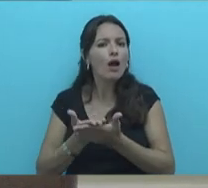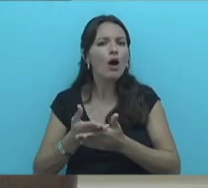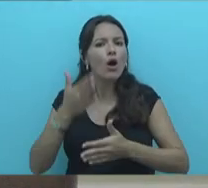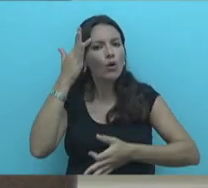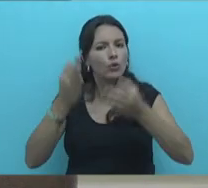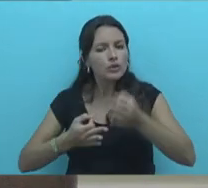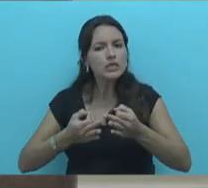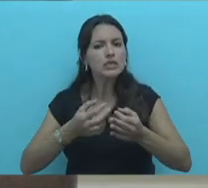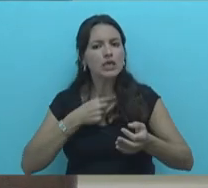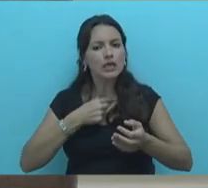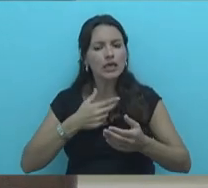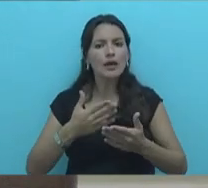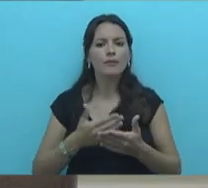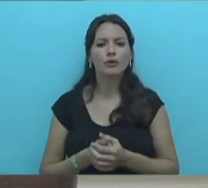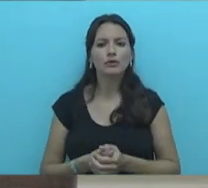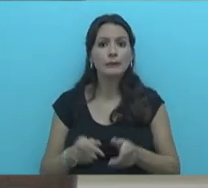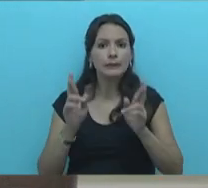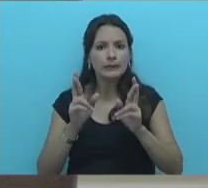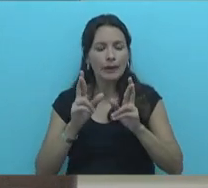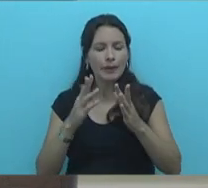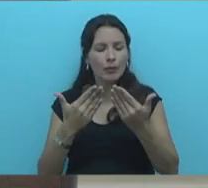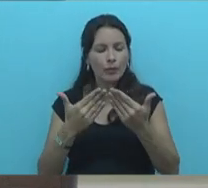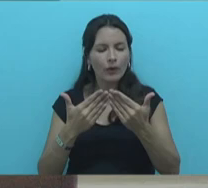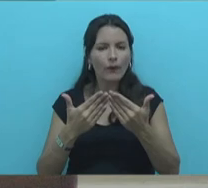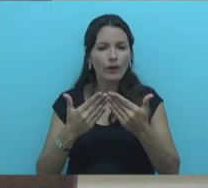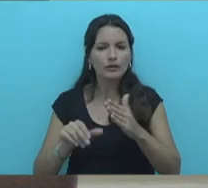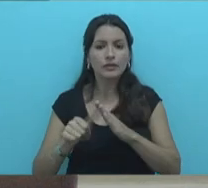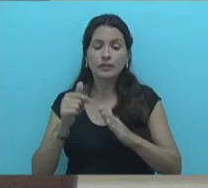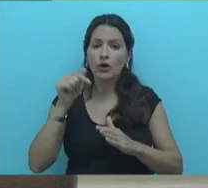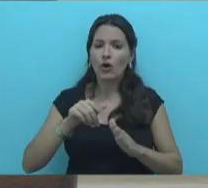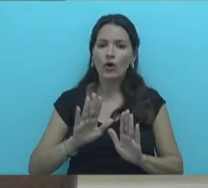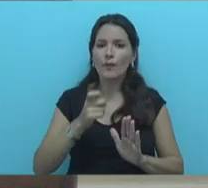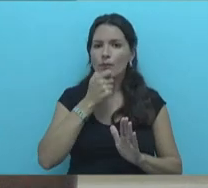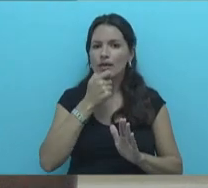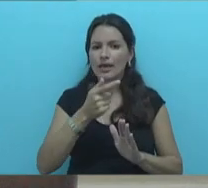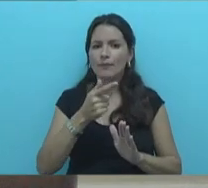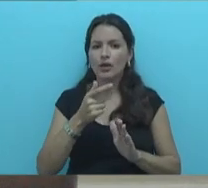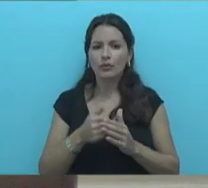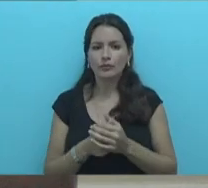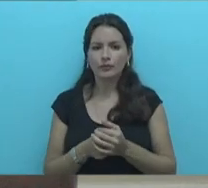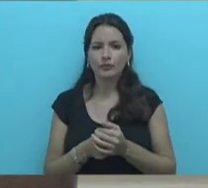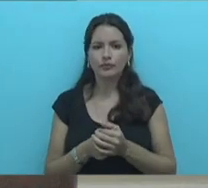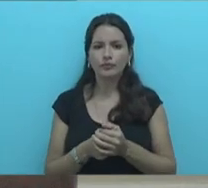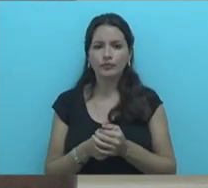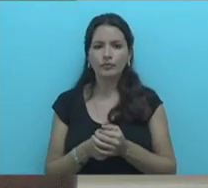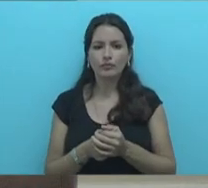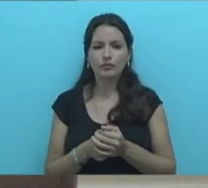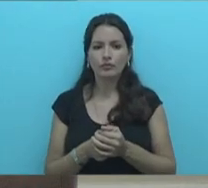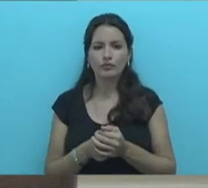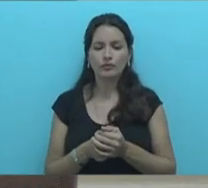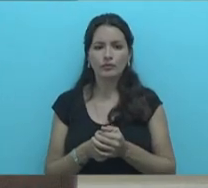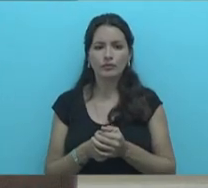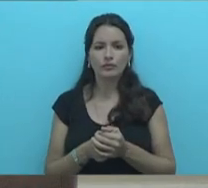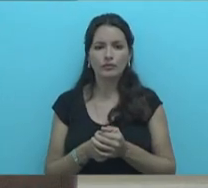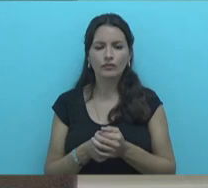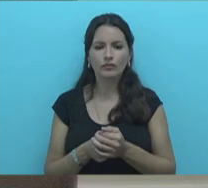juicio, esperamos que sean las mejores maneras, porque bueno, hoy ya hay denuncias de quienes se encontraron en la puerta